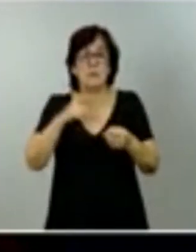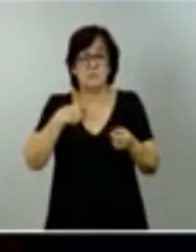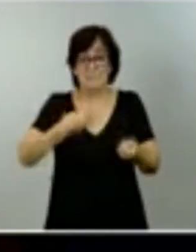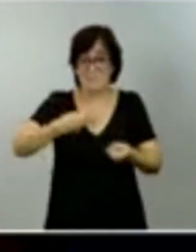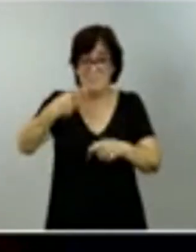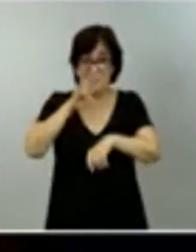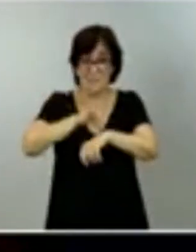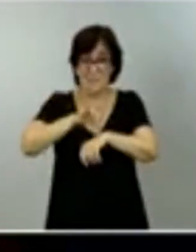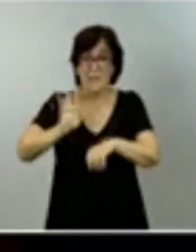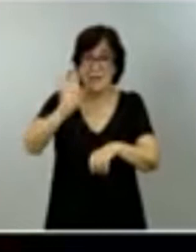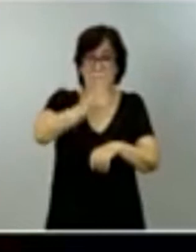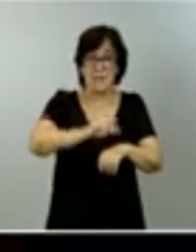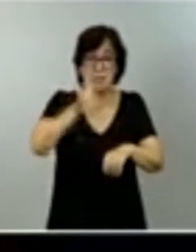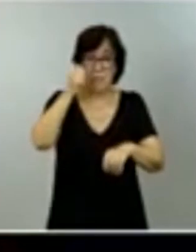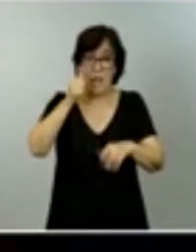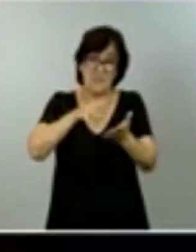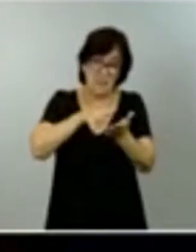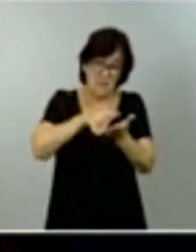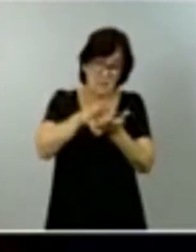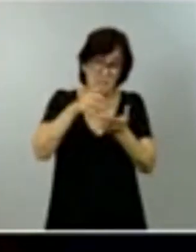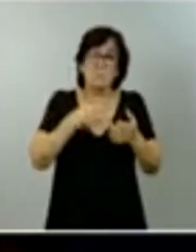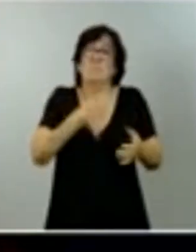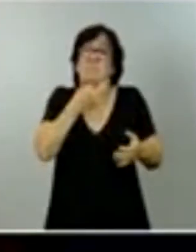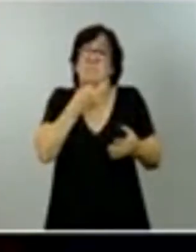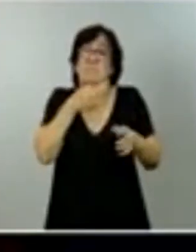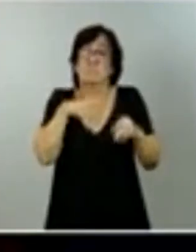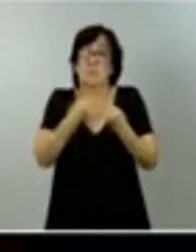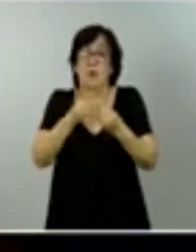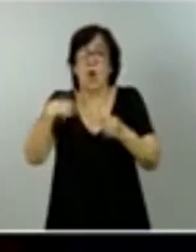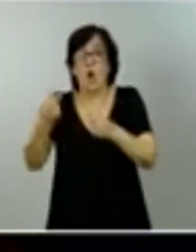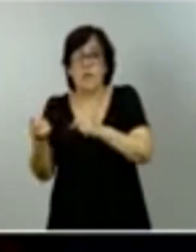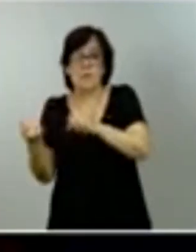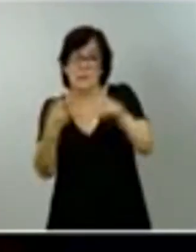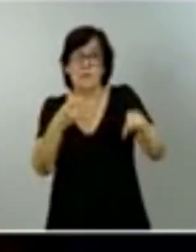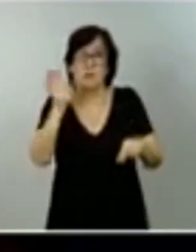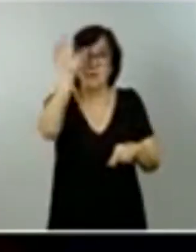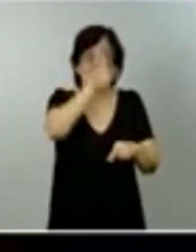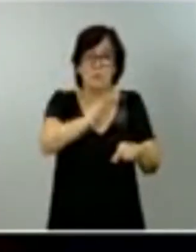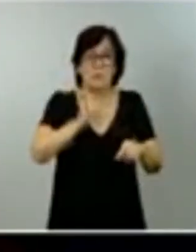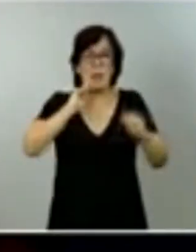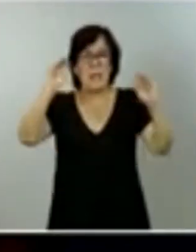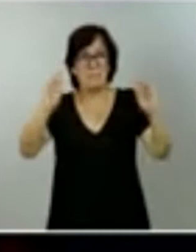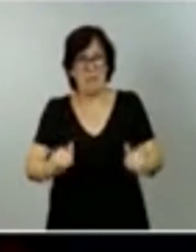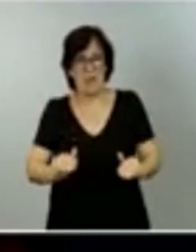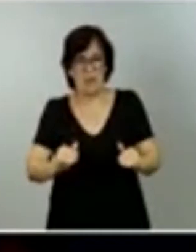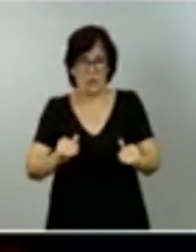regiones con mayor incidencia y mayor sobrecarga a otras comunidades que tengan menor carga asistencial.